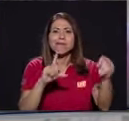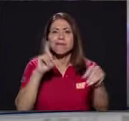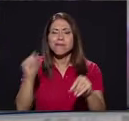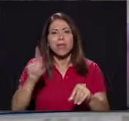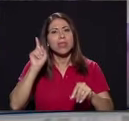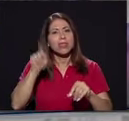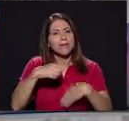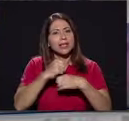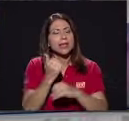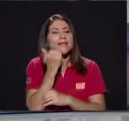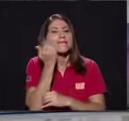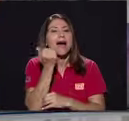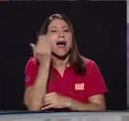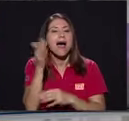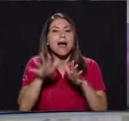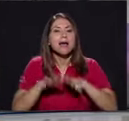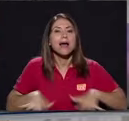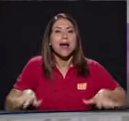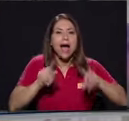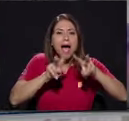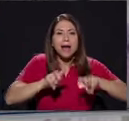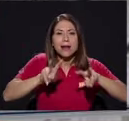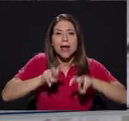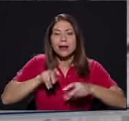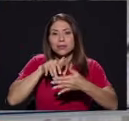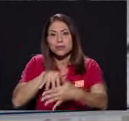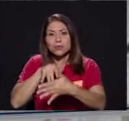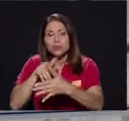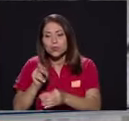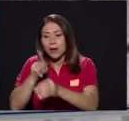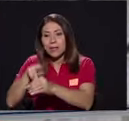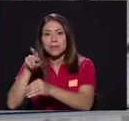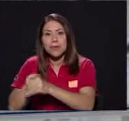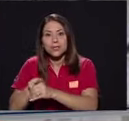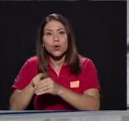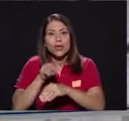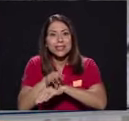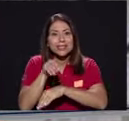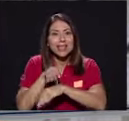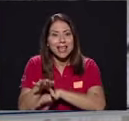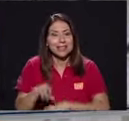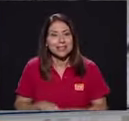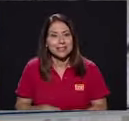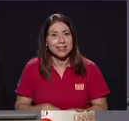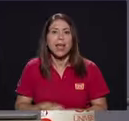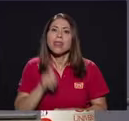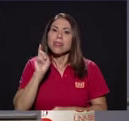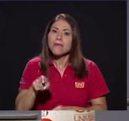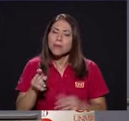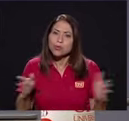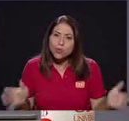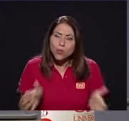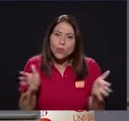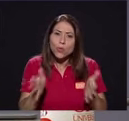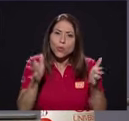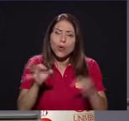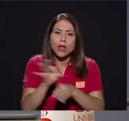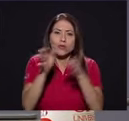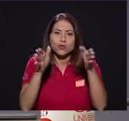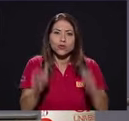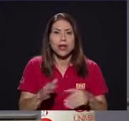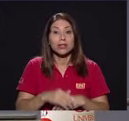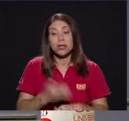facilitar espacios de análisis, de estudio, de participación y de incidencia más allá de plataformas. Tenemos que formar muchísimo a los funcionarios y